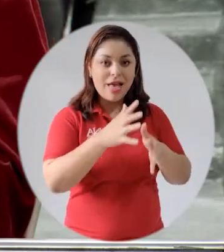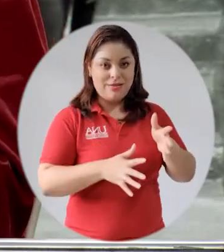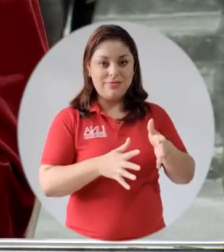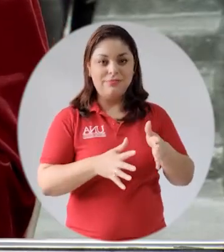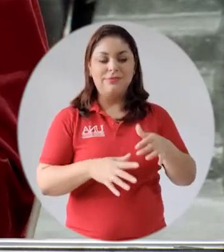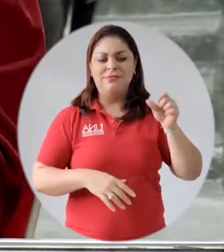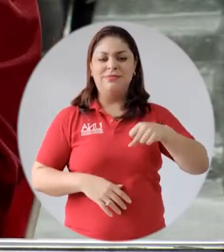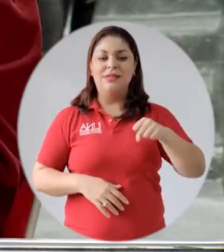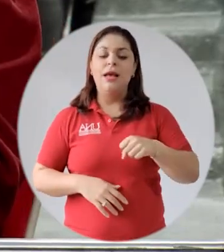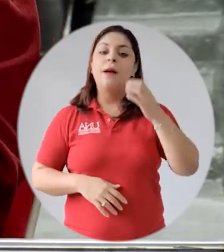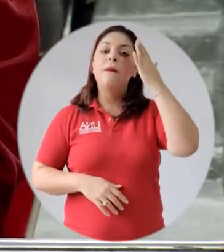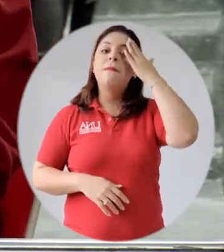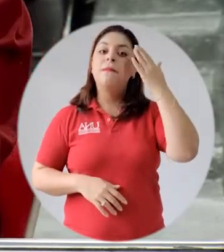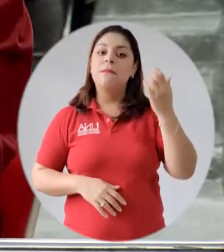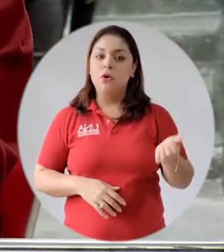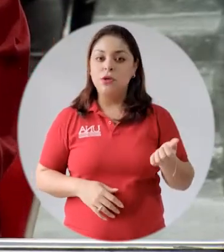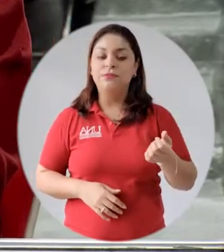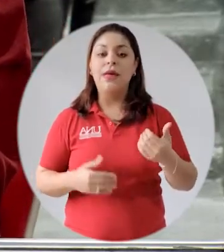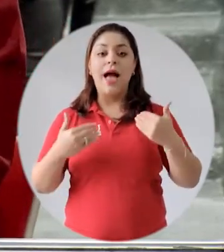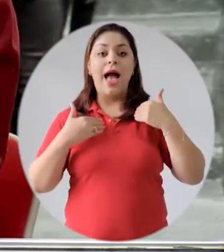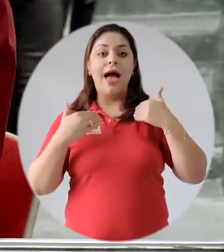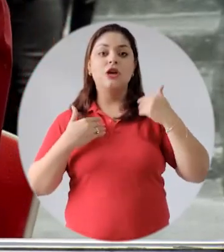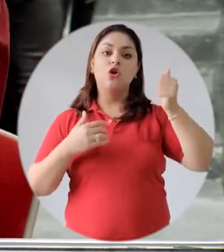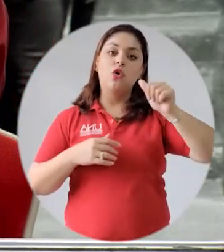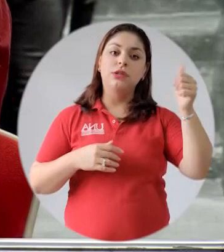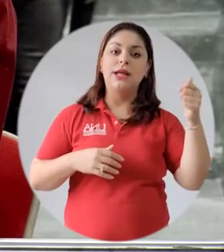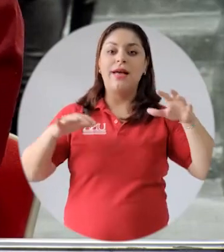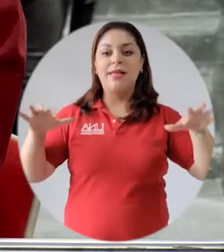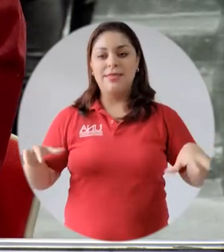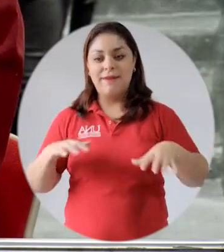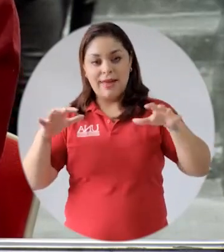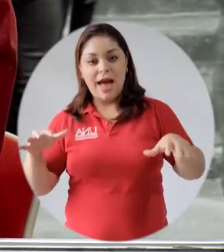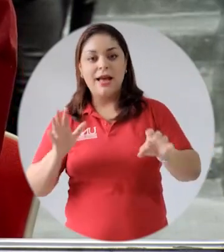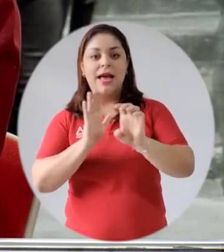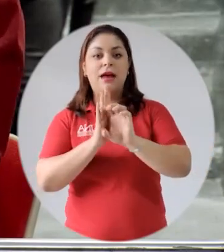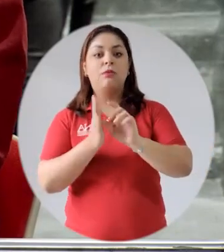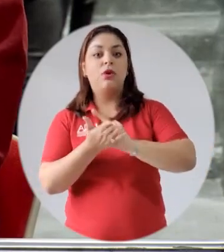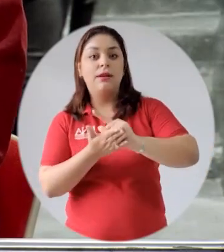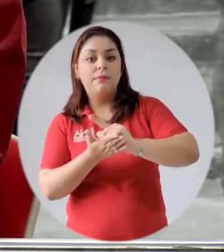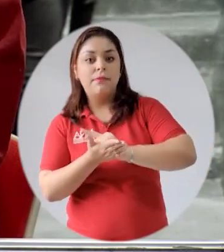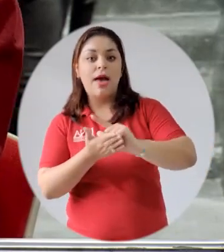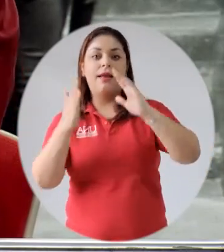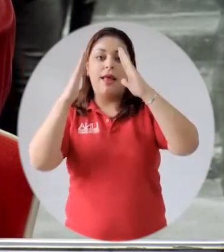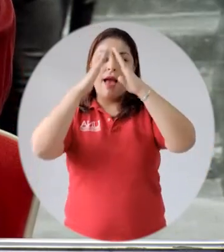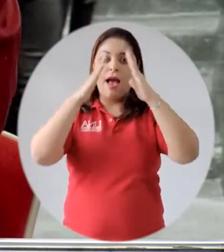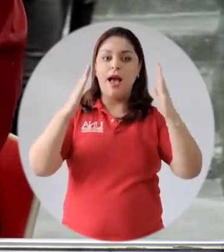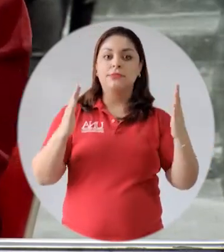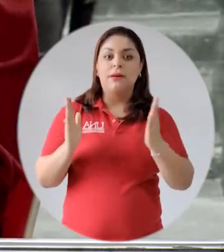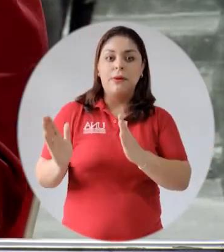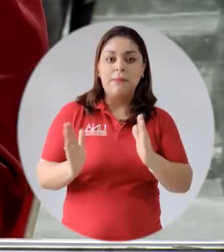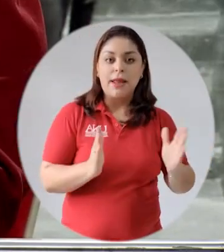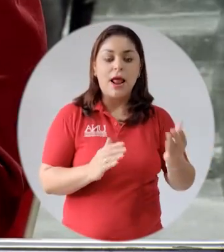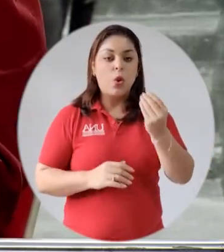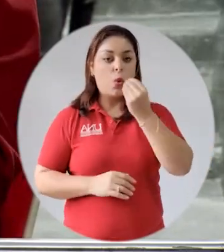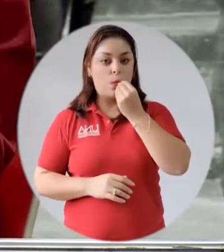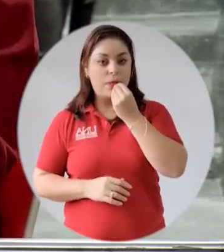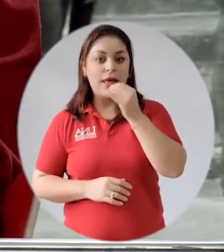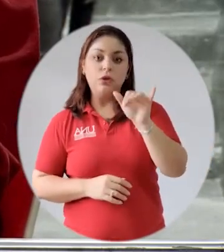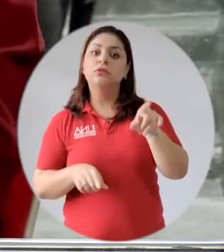sean diferencias grandes, ¿verdad? Que esto es importante. Ustedes sumaron ahí y que a mí me pareció muy valioso también el uso